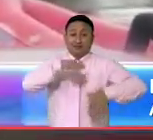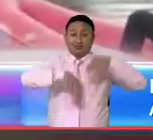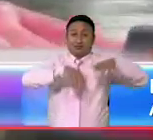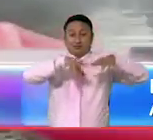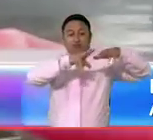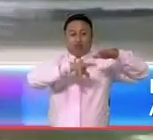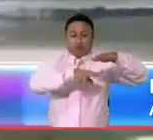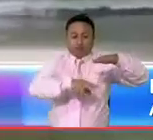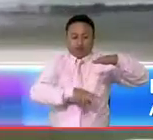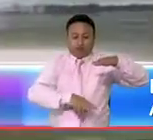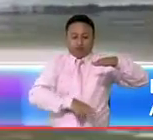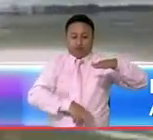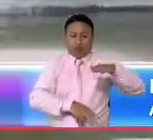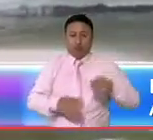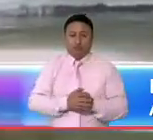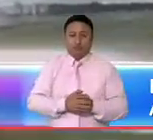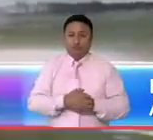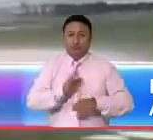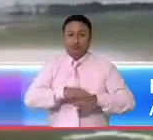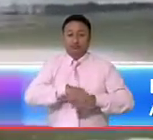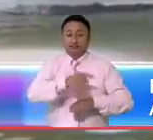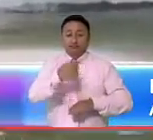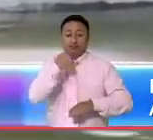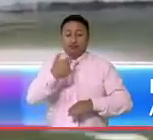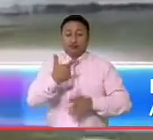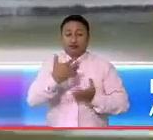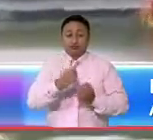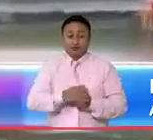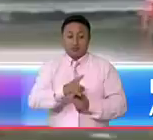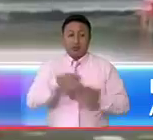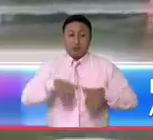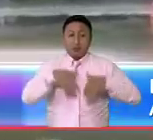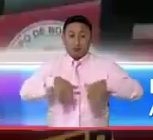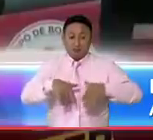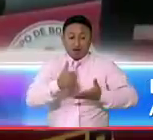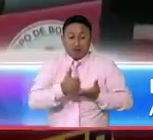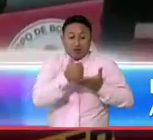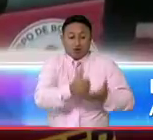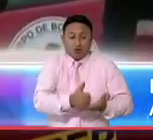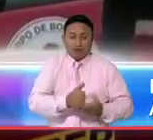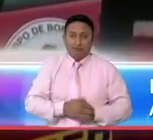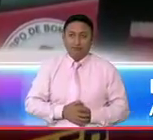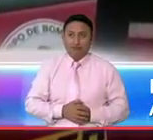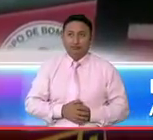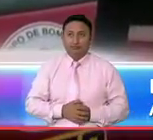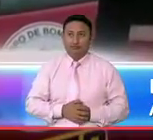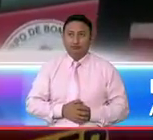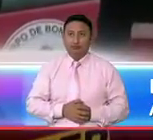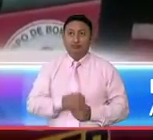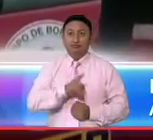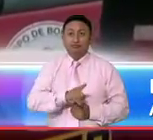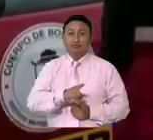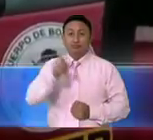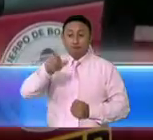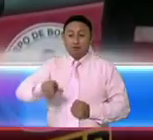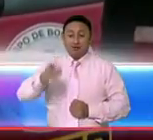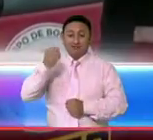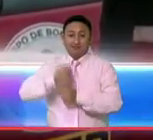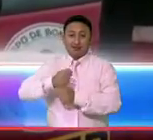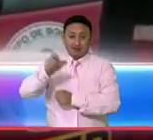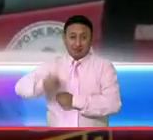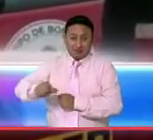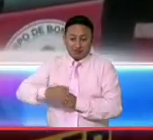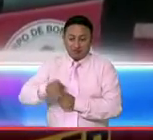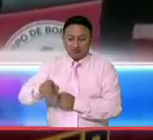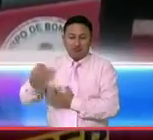agua de Inguiñaro cuando aparentemente intentó salvar a un perro. Y luego de recoger las versiones de los trabajadores, los